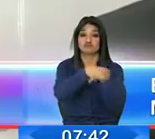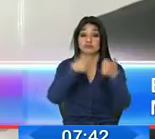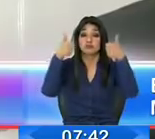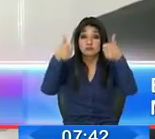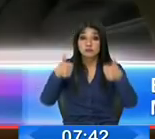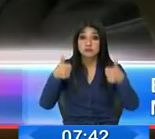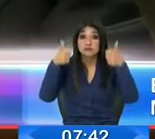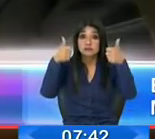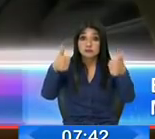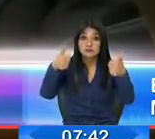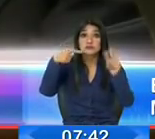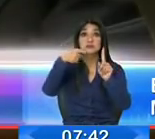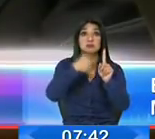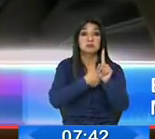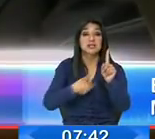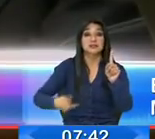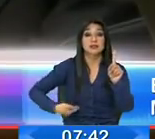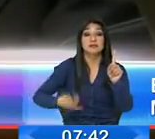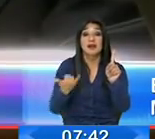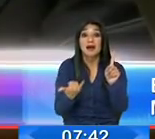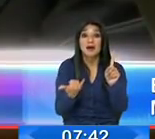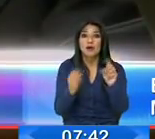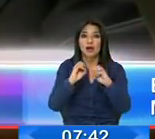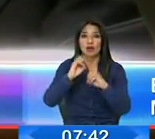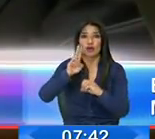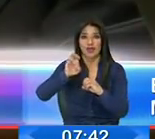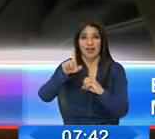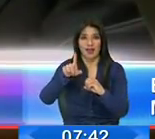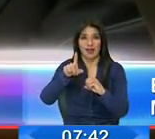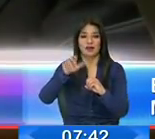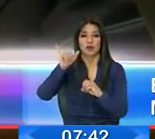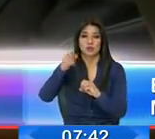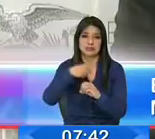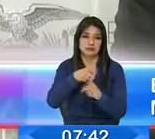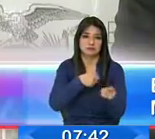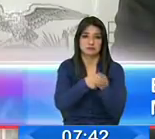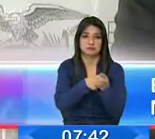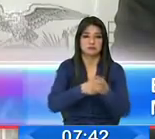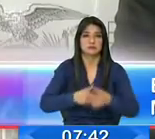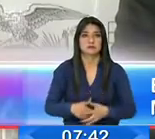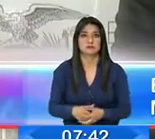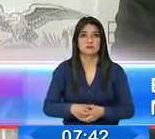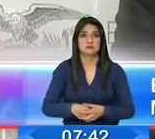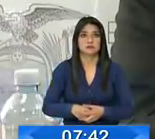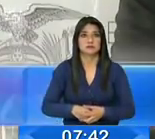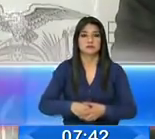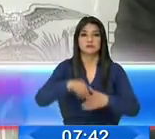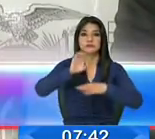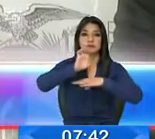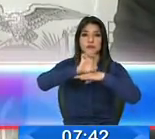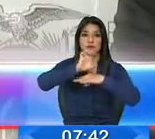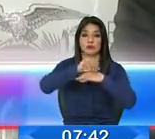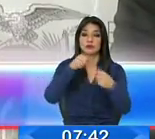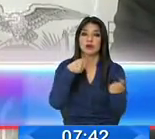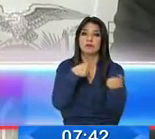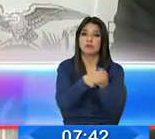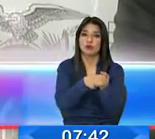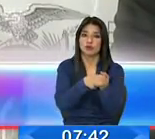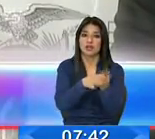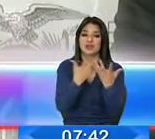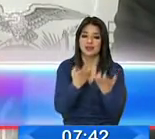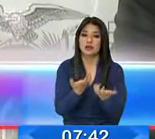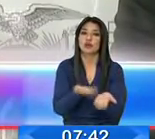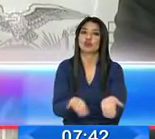candidatura del presidente actual de la OEA, es decir, de Luis Almagro. Ecuador Estaba apoyando la reelección del señor